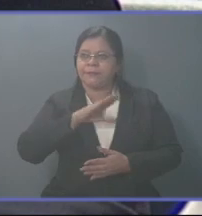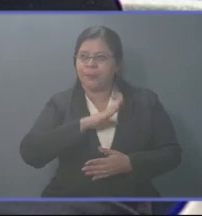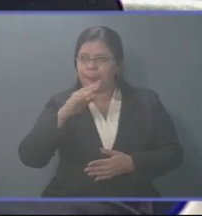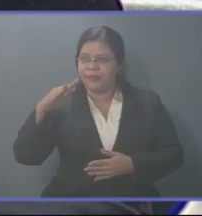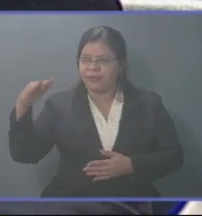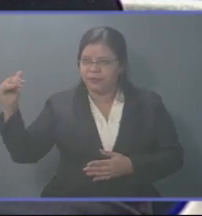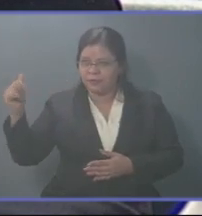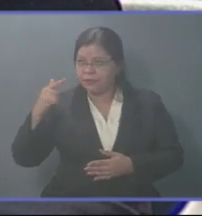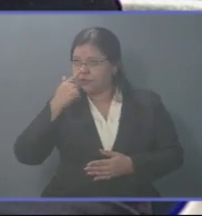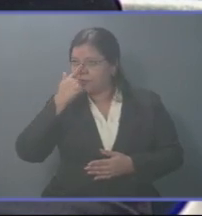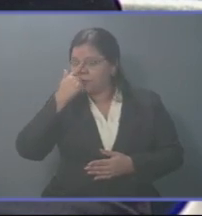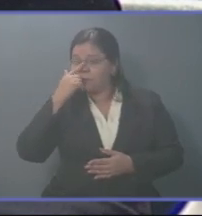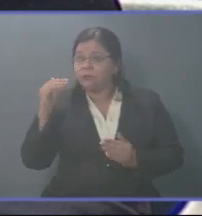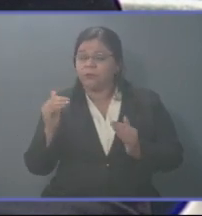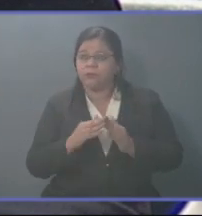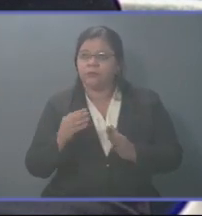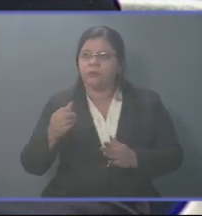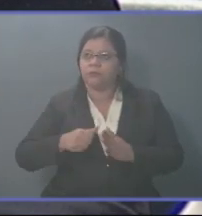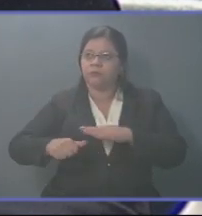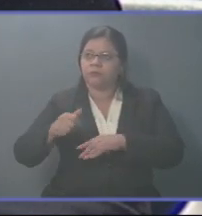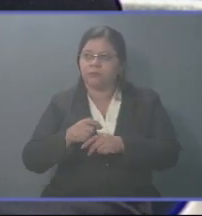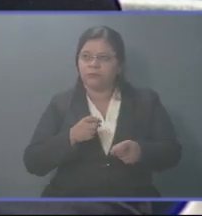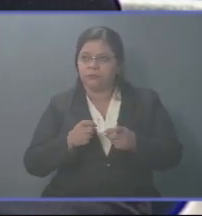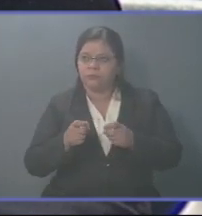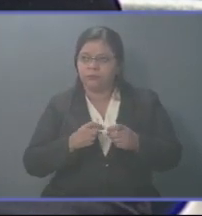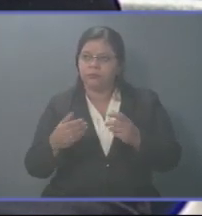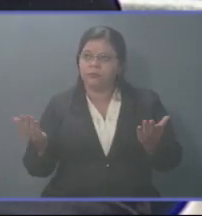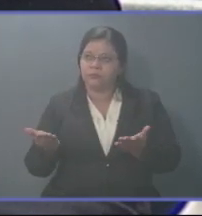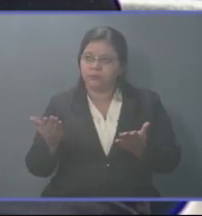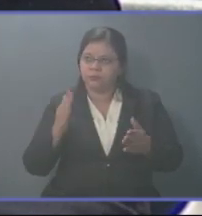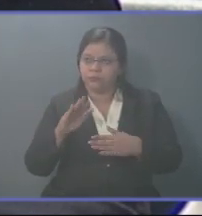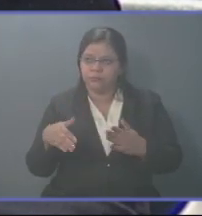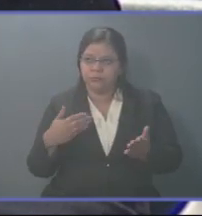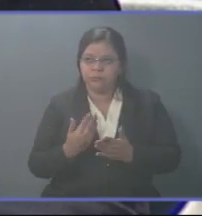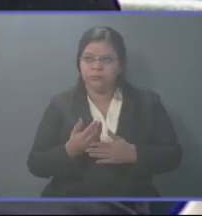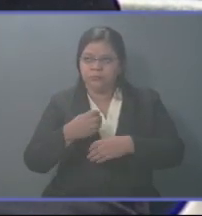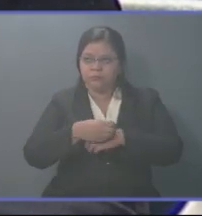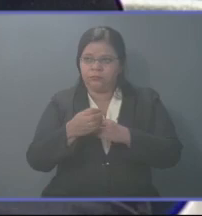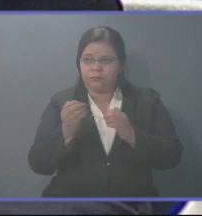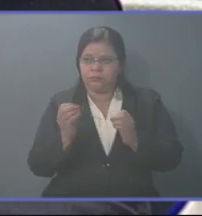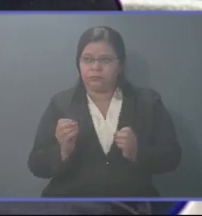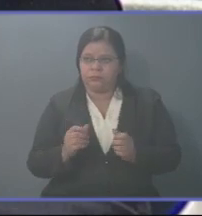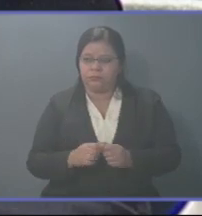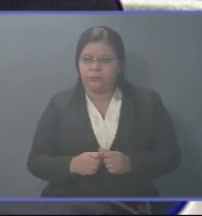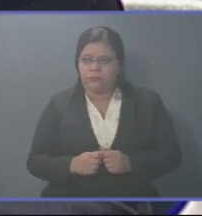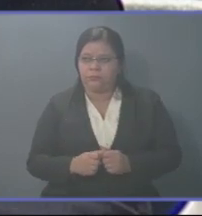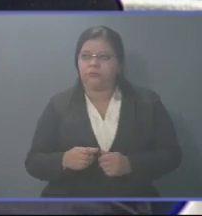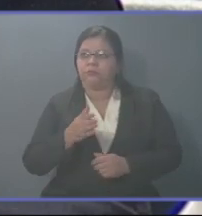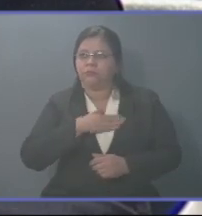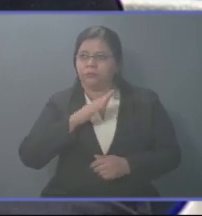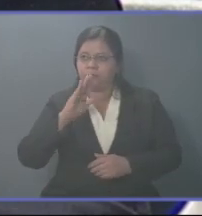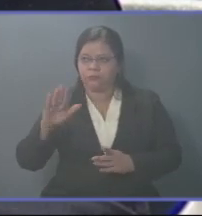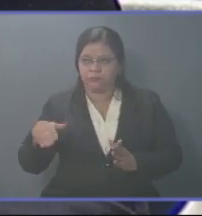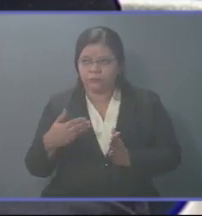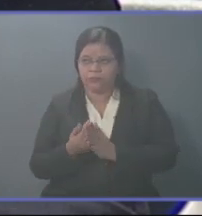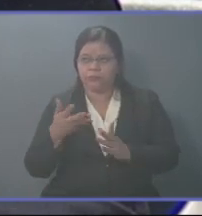Nacional, así como de administrar, organizar y dirigir las unidades operativas para el cumplimiento de